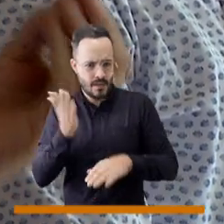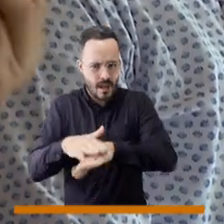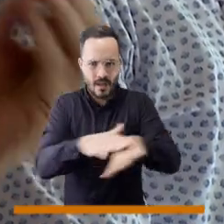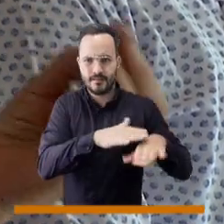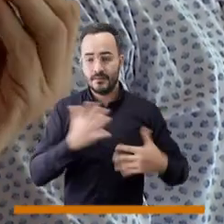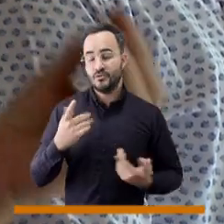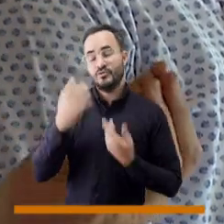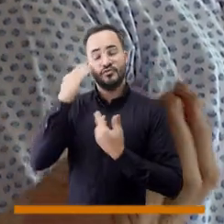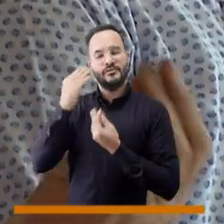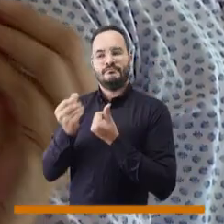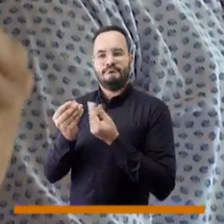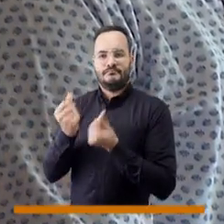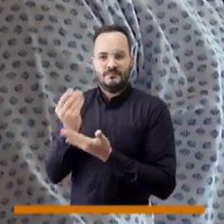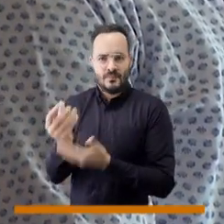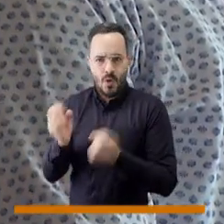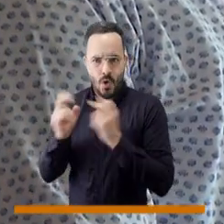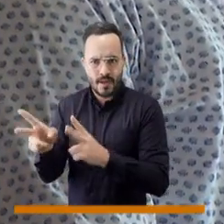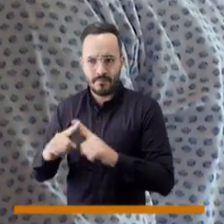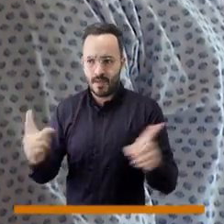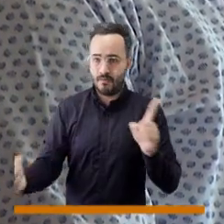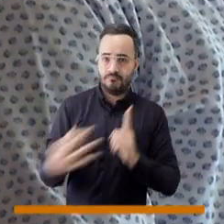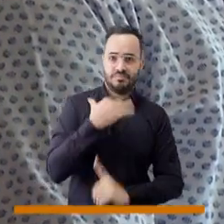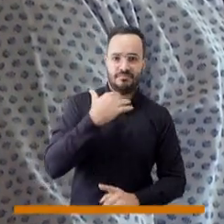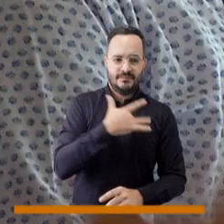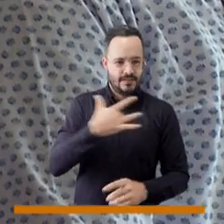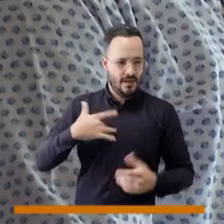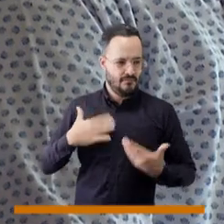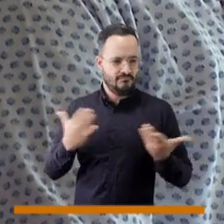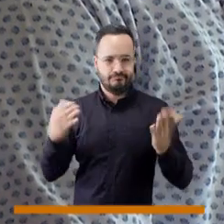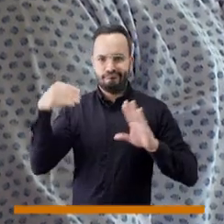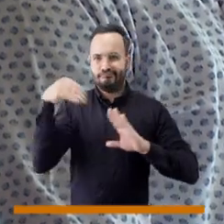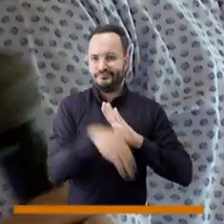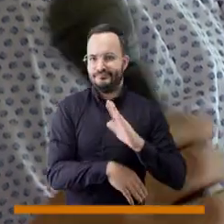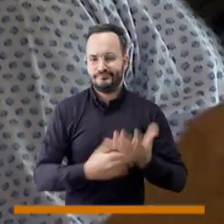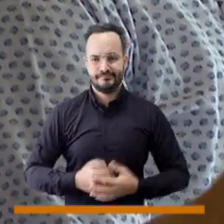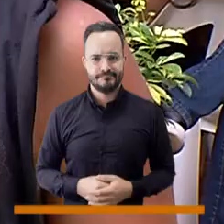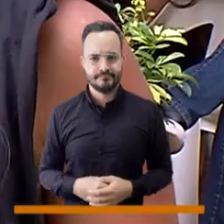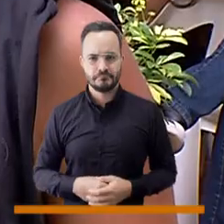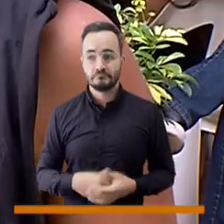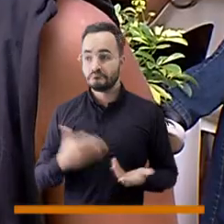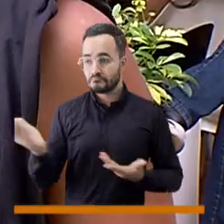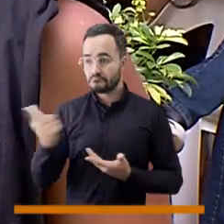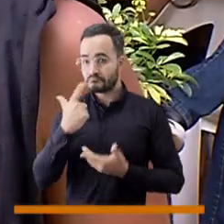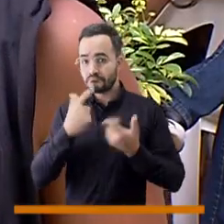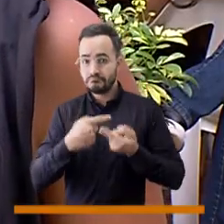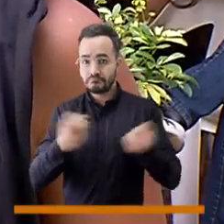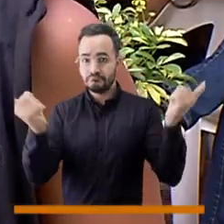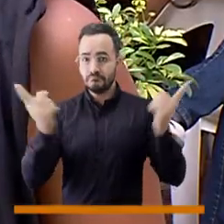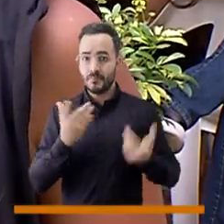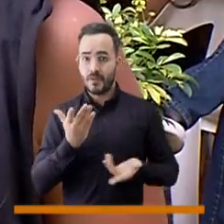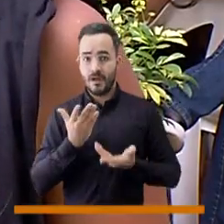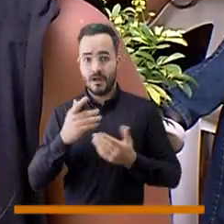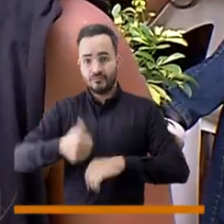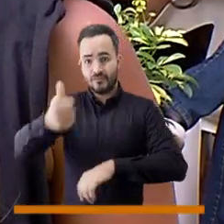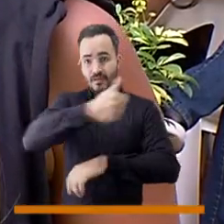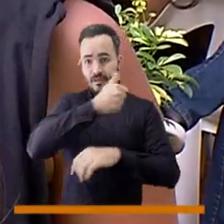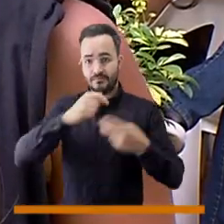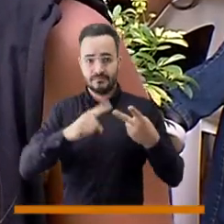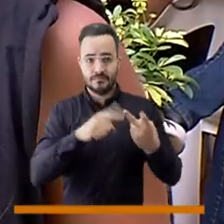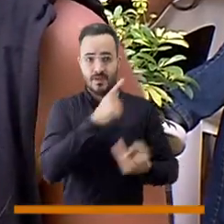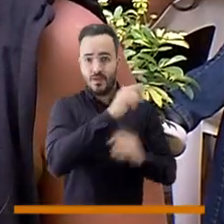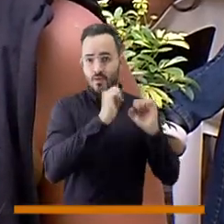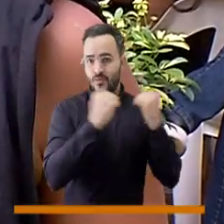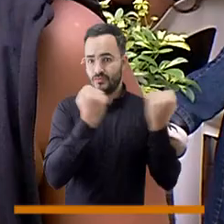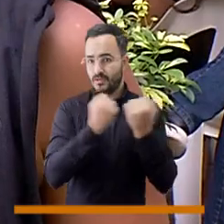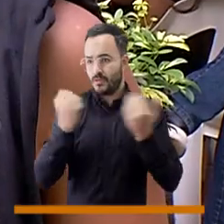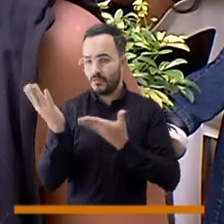La parte económica es importante, pero la salud de nosotros se aplique preventivamente. Dora, hágale un llamado a las autoridades y al